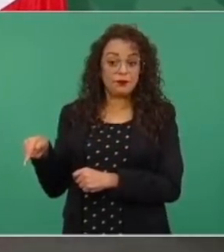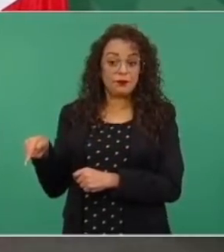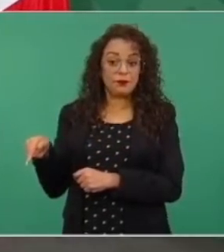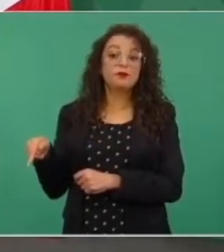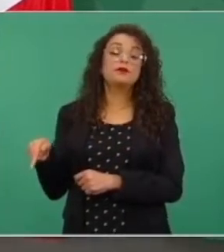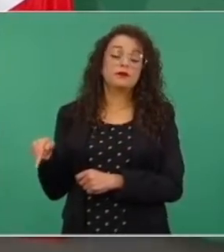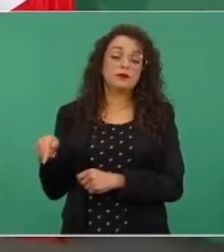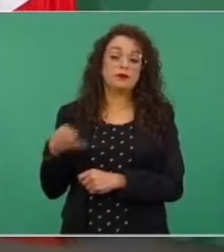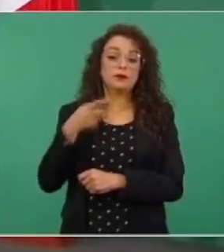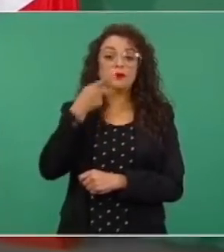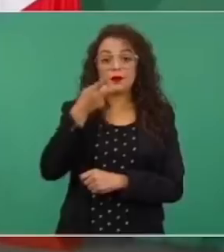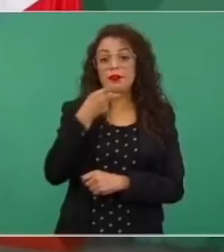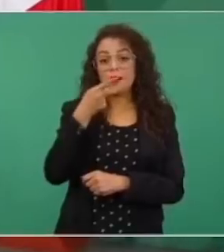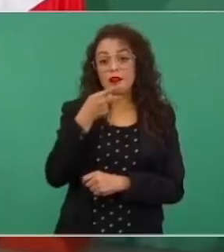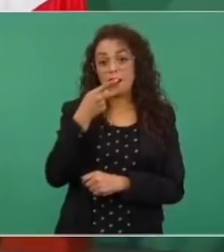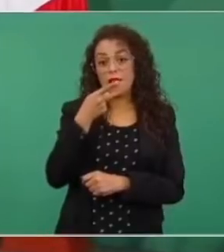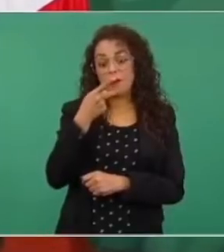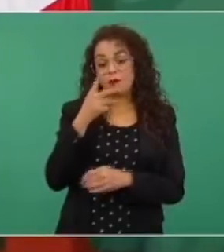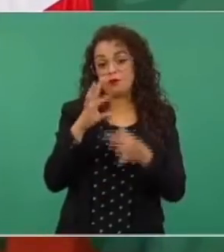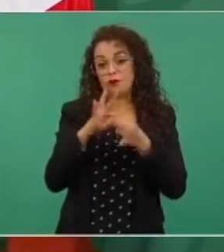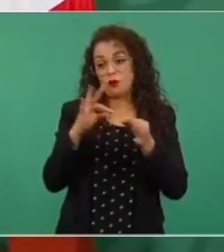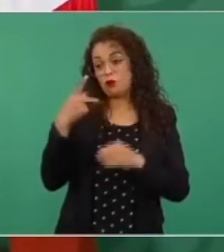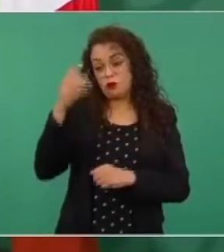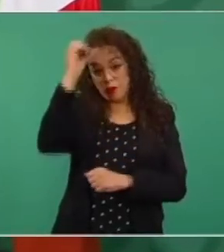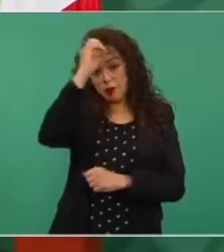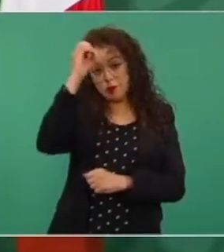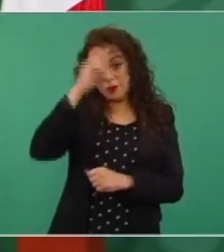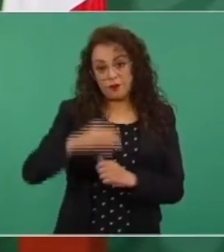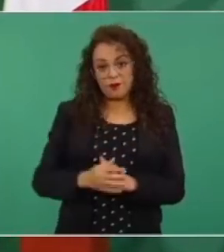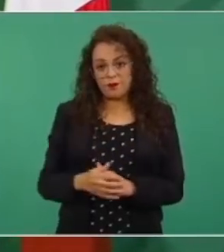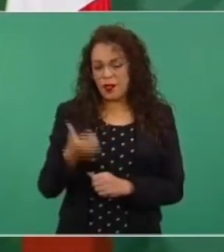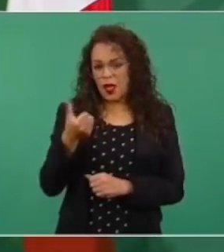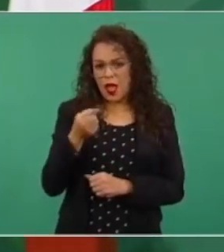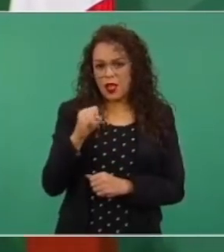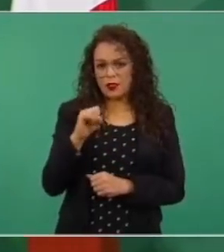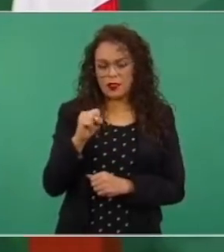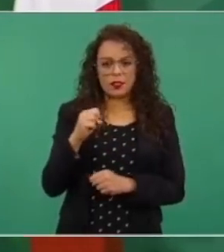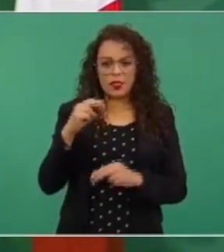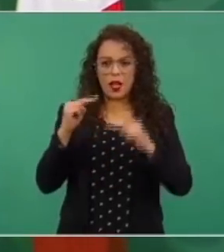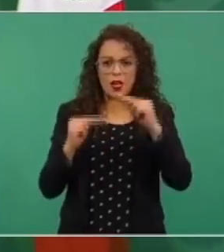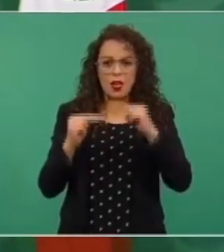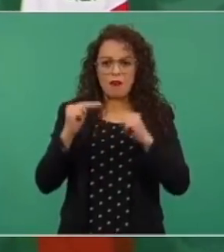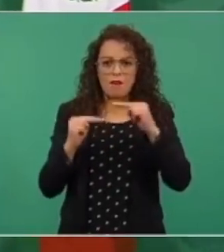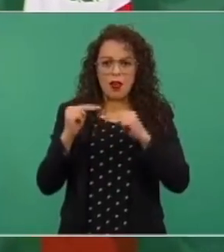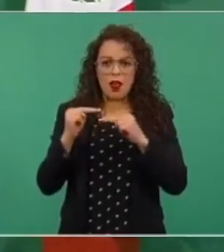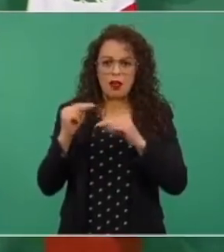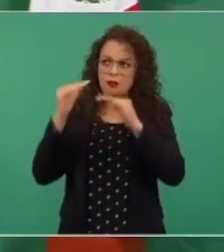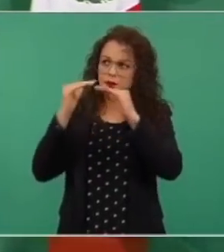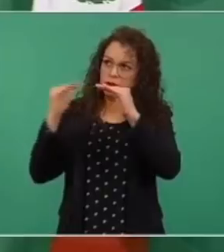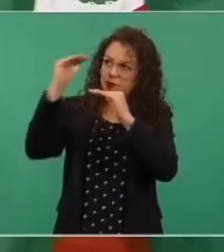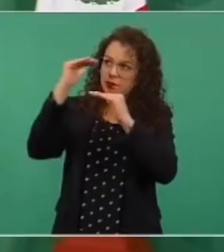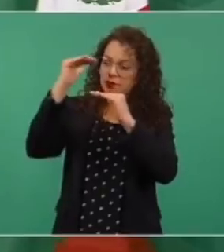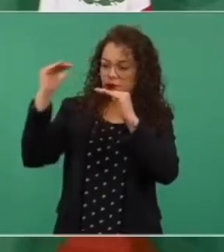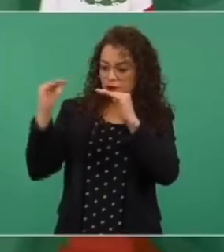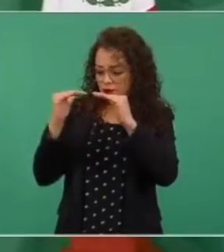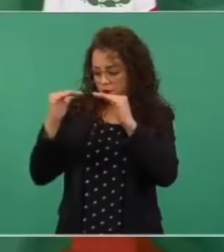Esa es la estructura, vamos, de dominación que existía.